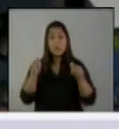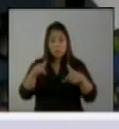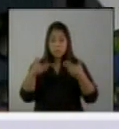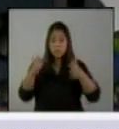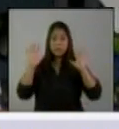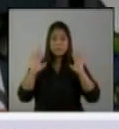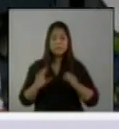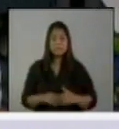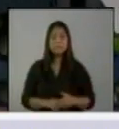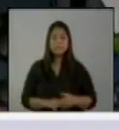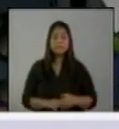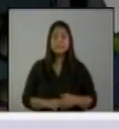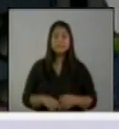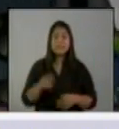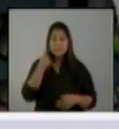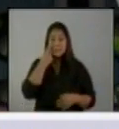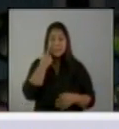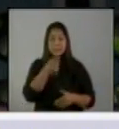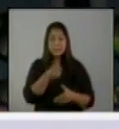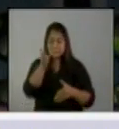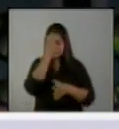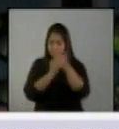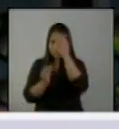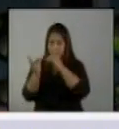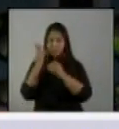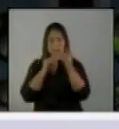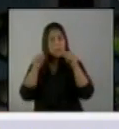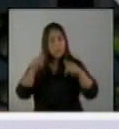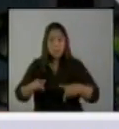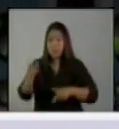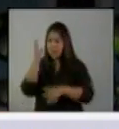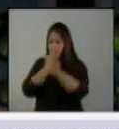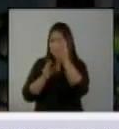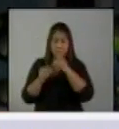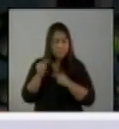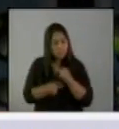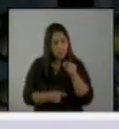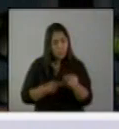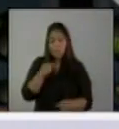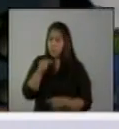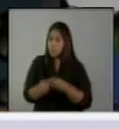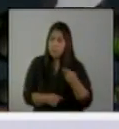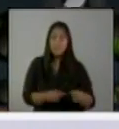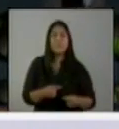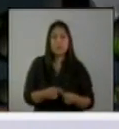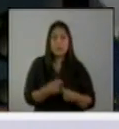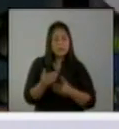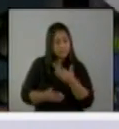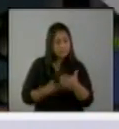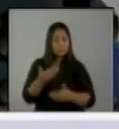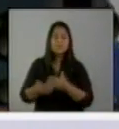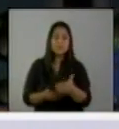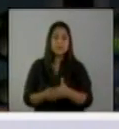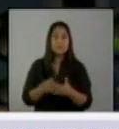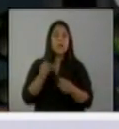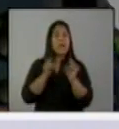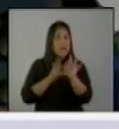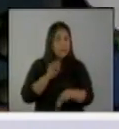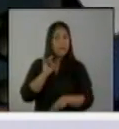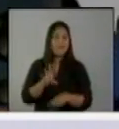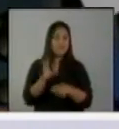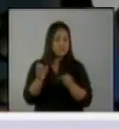tenemos. Hemos tenido que aprender y hemos tenido que aprender caminando. A veces a marchas